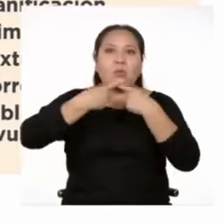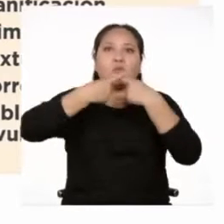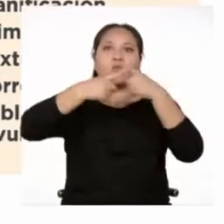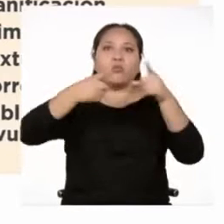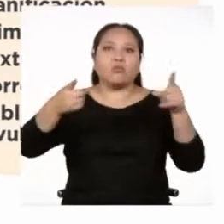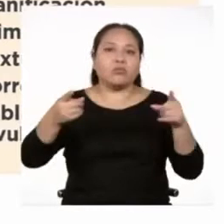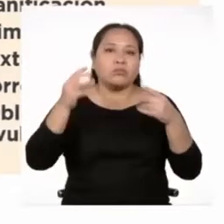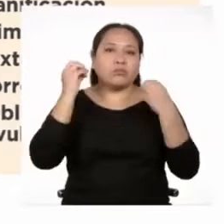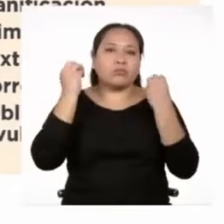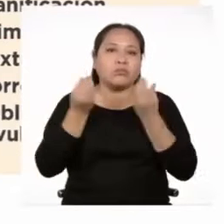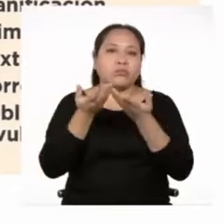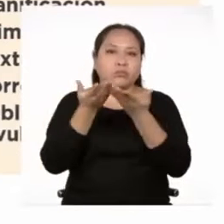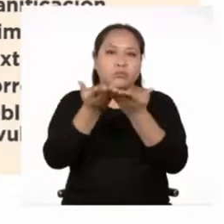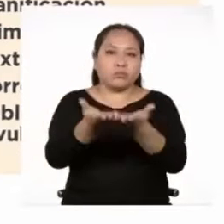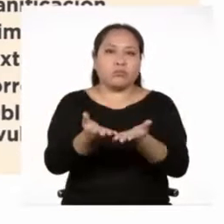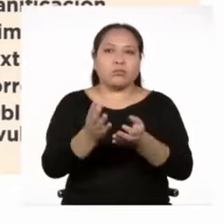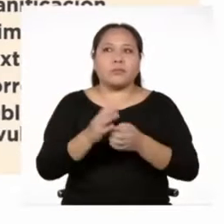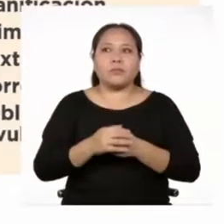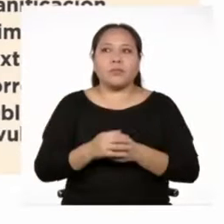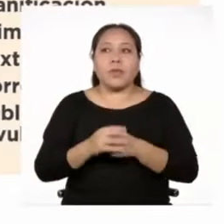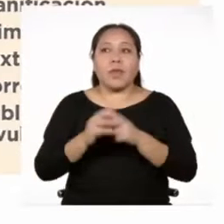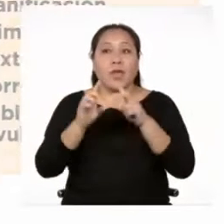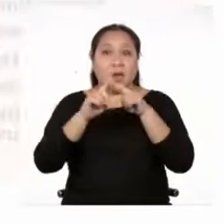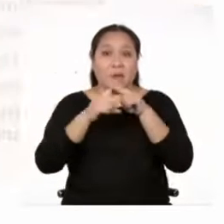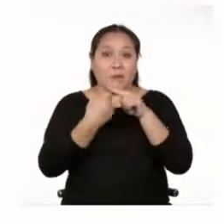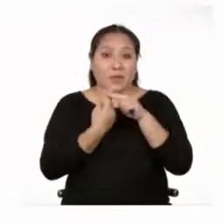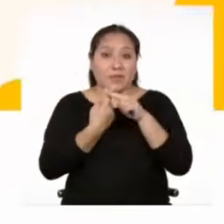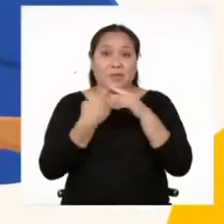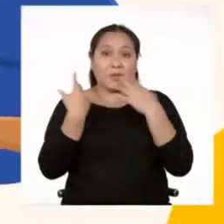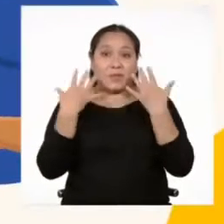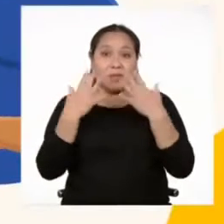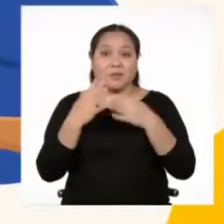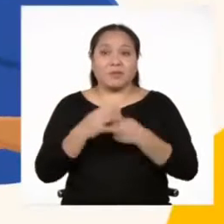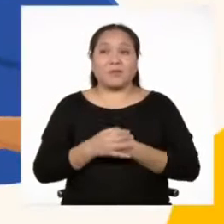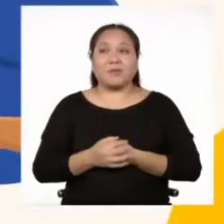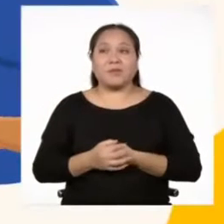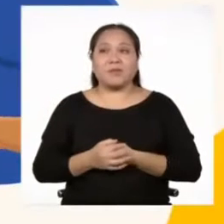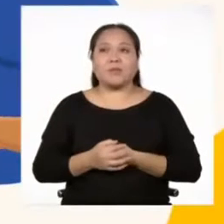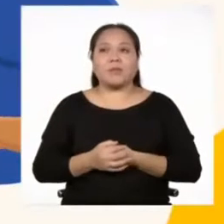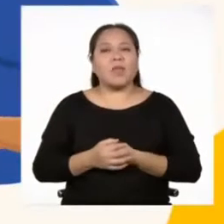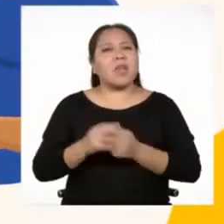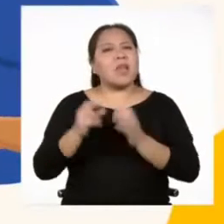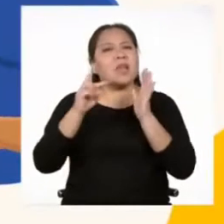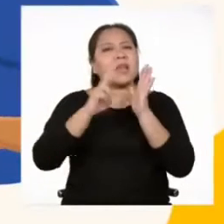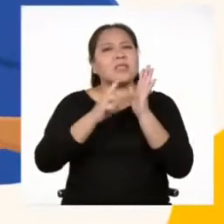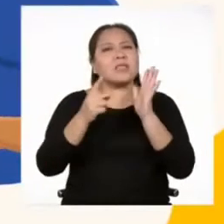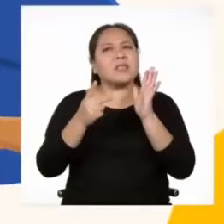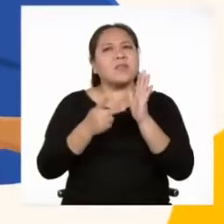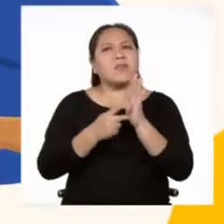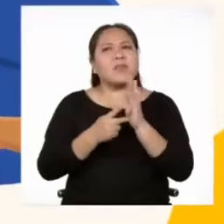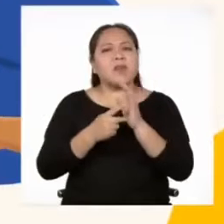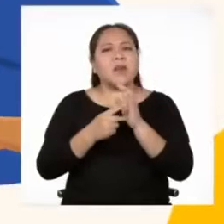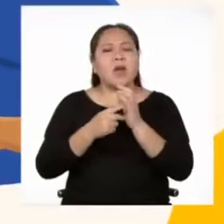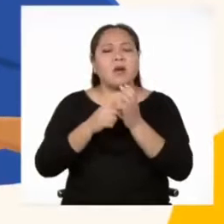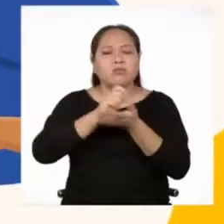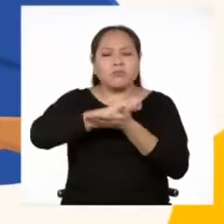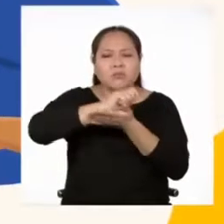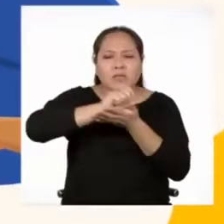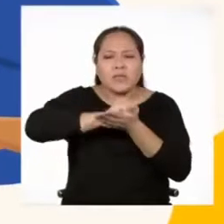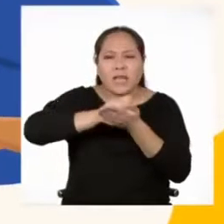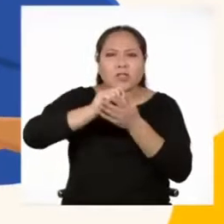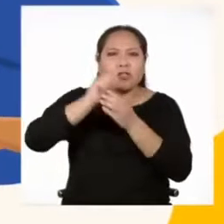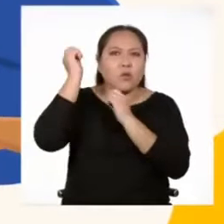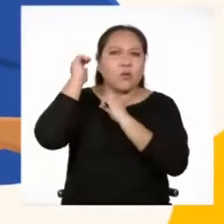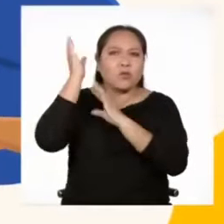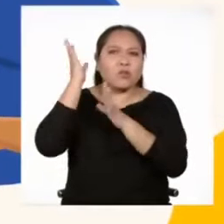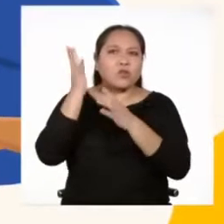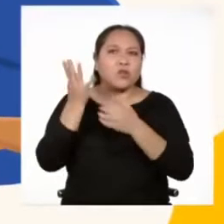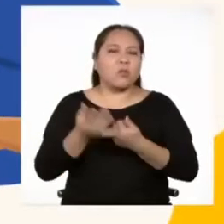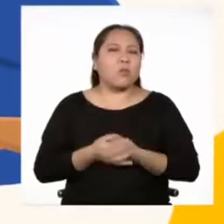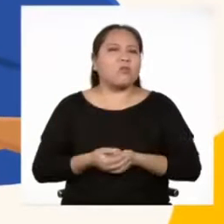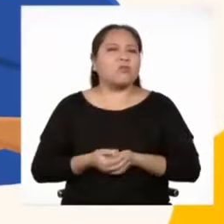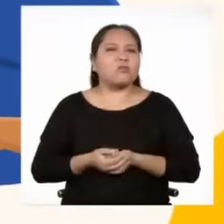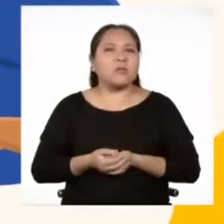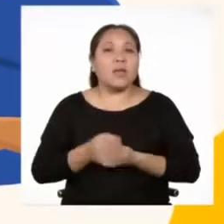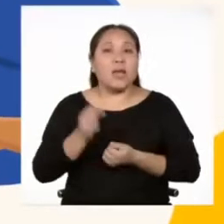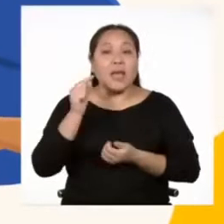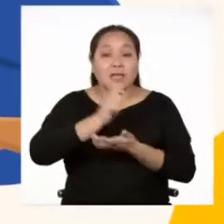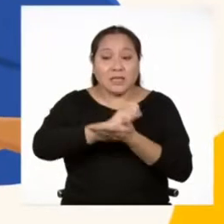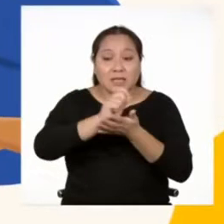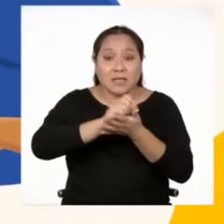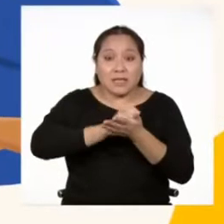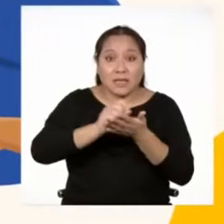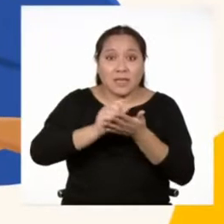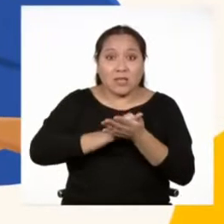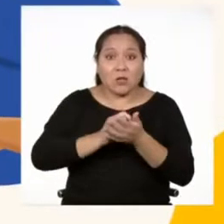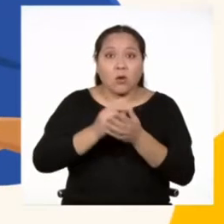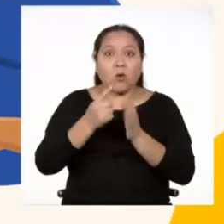divulgación. Comencemos entonces. ¿Qué es un texto expositivo? Los textos expositivos son aquellos